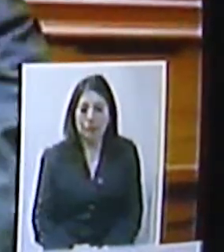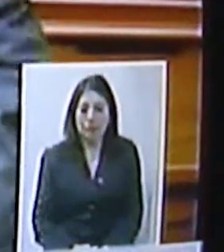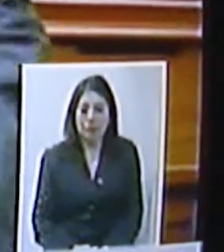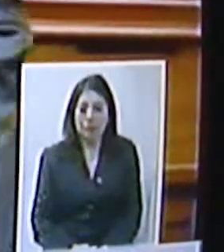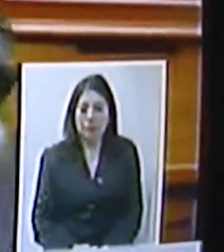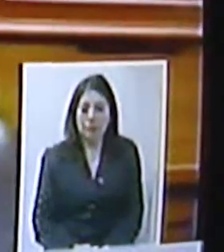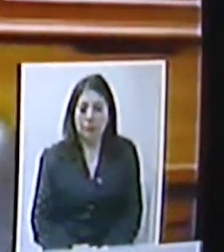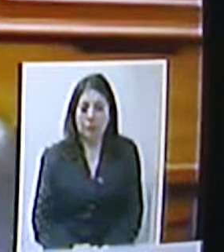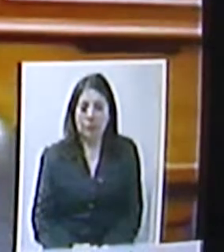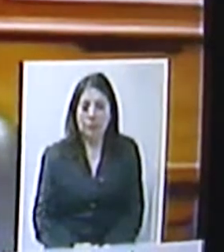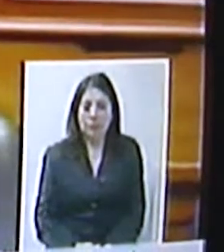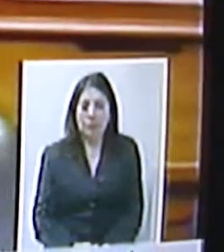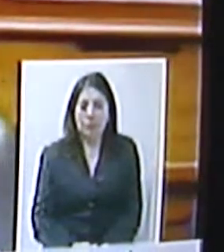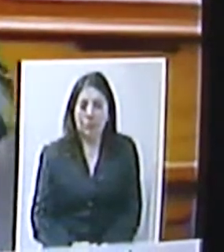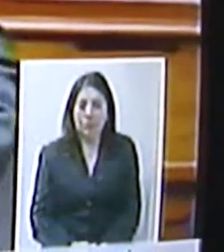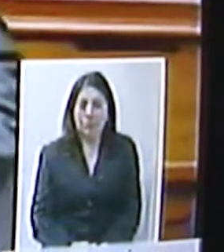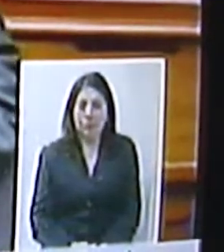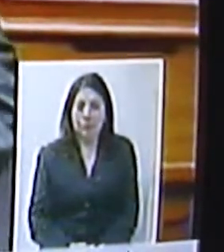presidente,